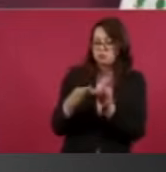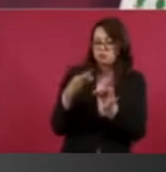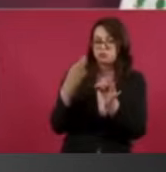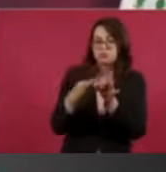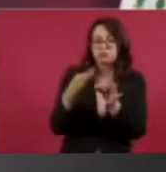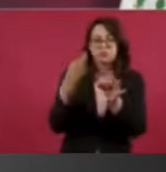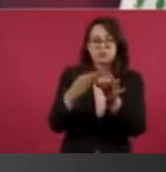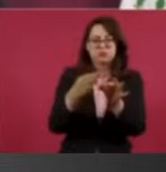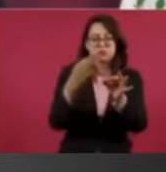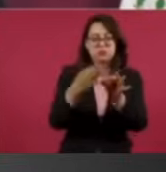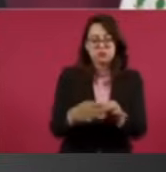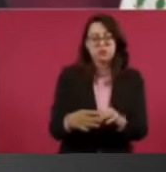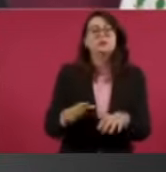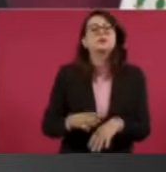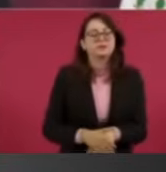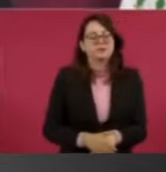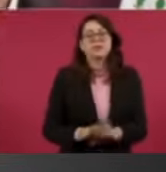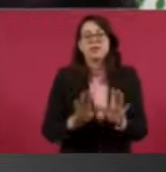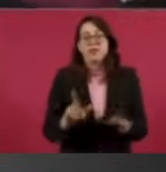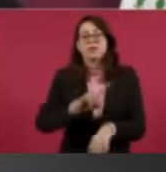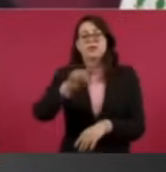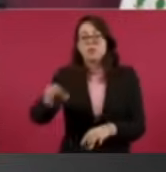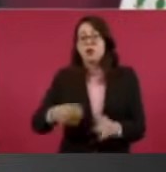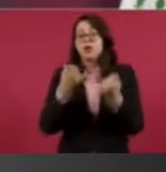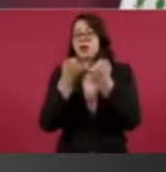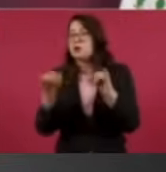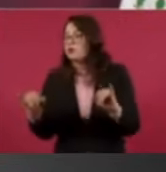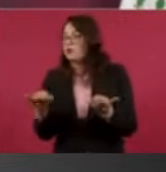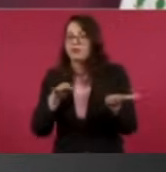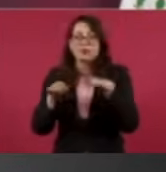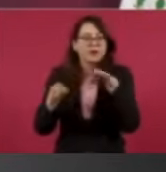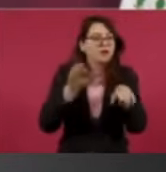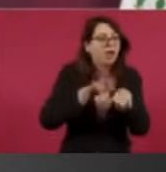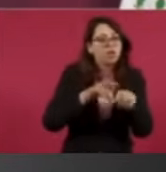inauguramos, ya no estaban,